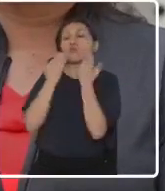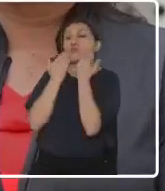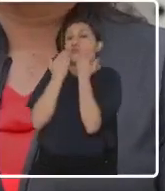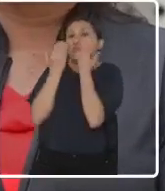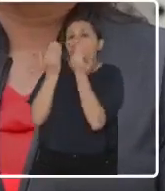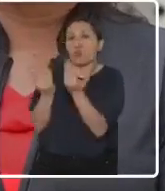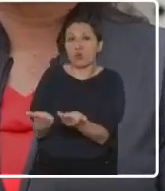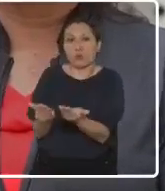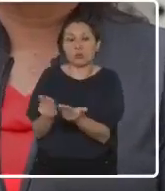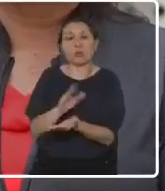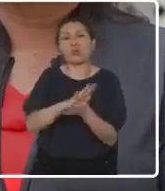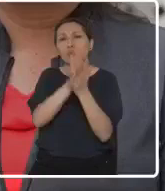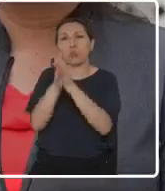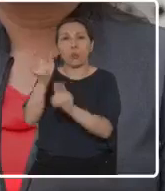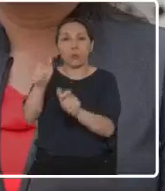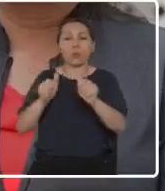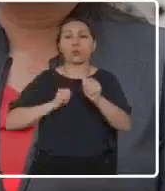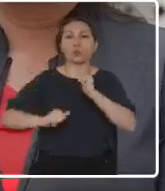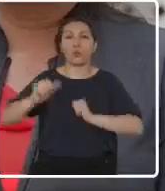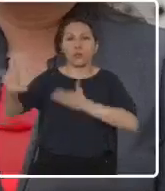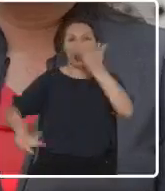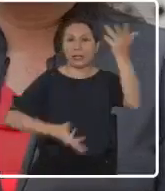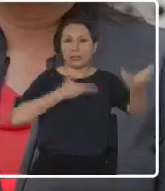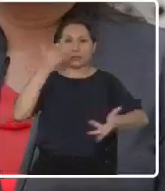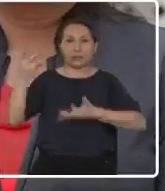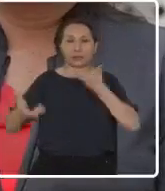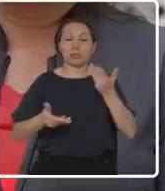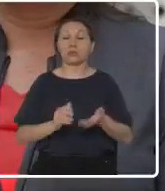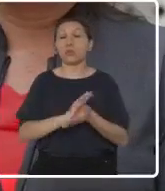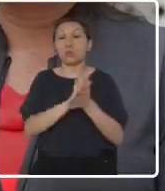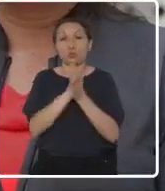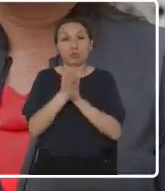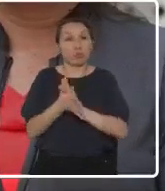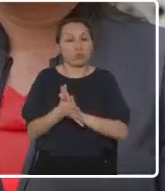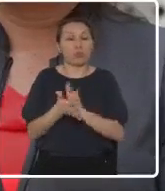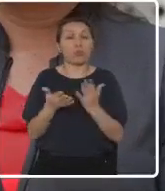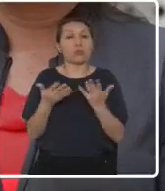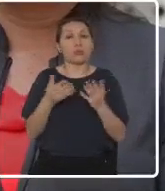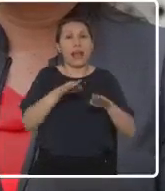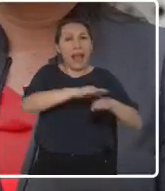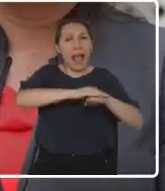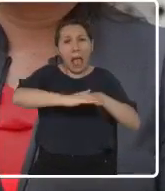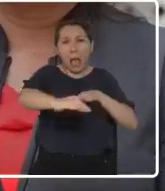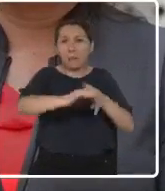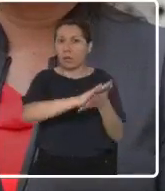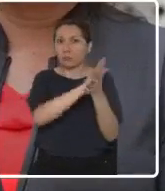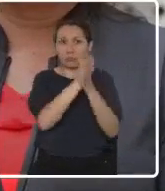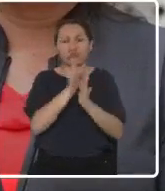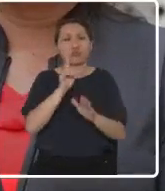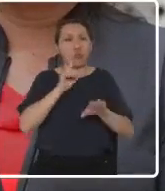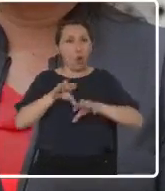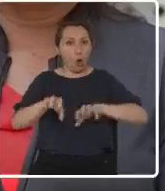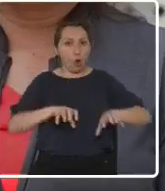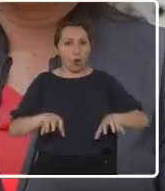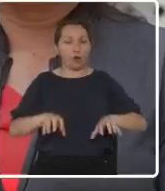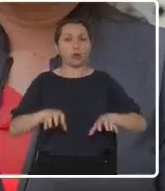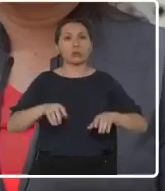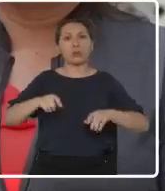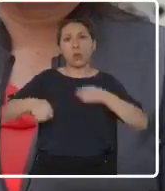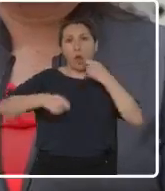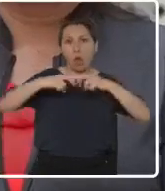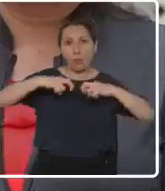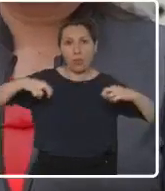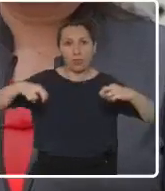donado a toda la gente que ha sufrido por los incendios. Todo esto está, camas completamente equipadas,